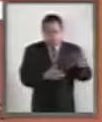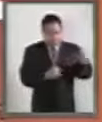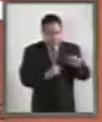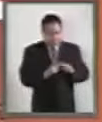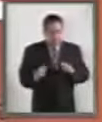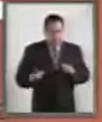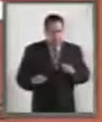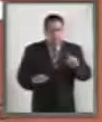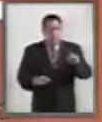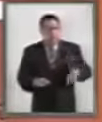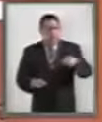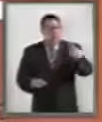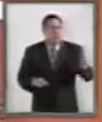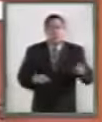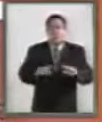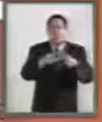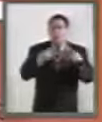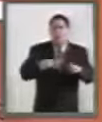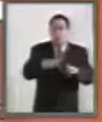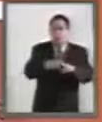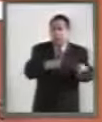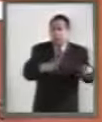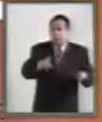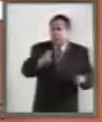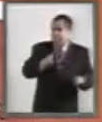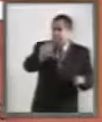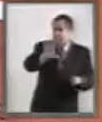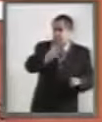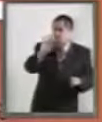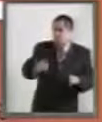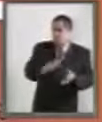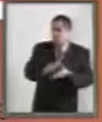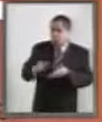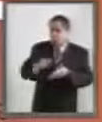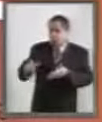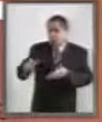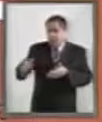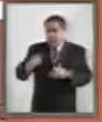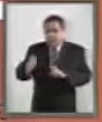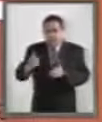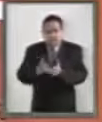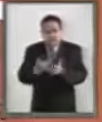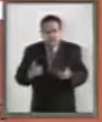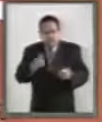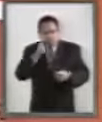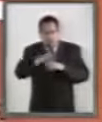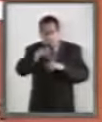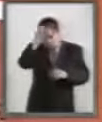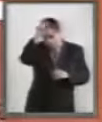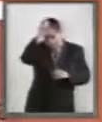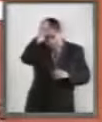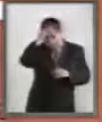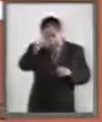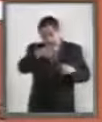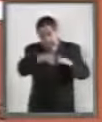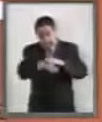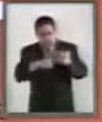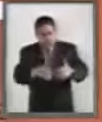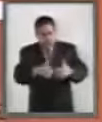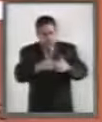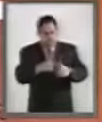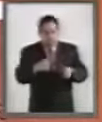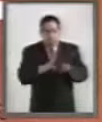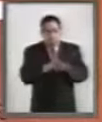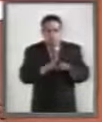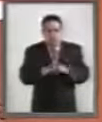los trabajadores pagan un máximo de 35%. Mientras sectores como el minero, que tienen un régimen